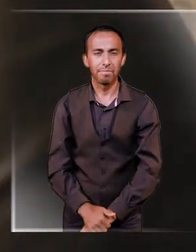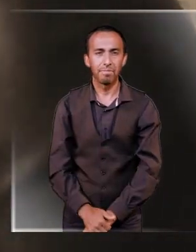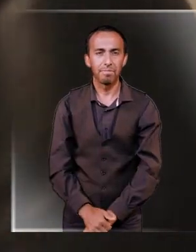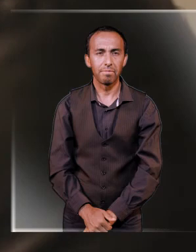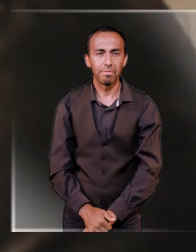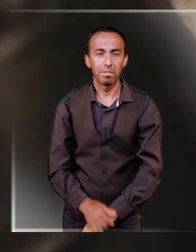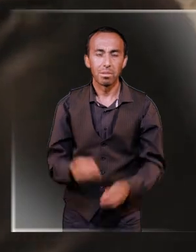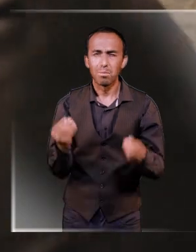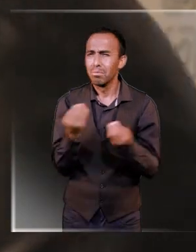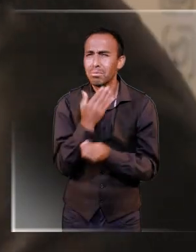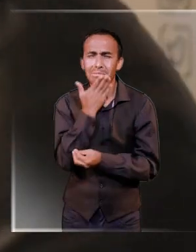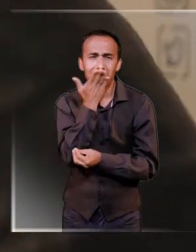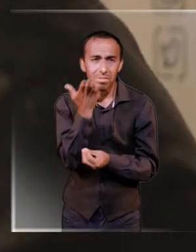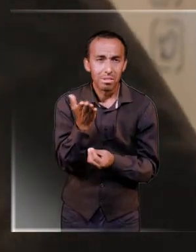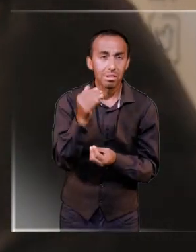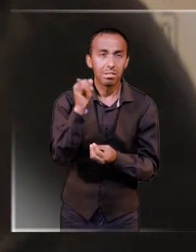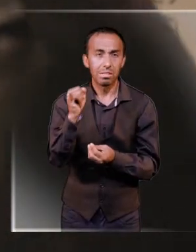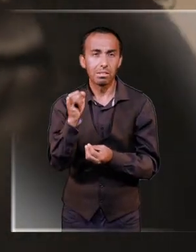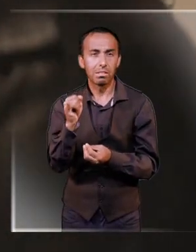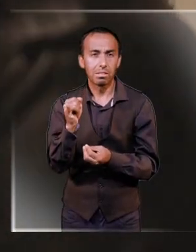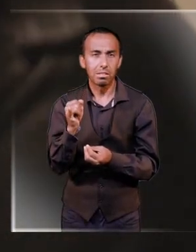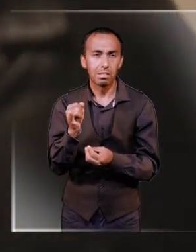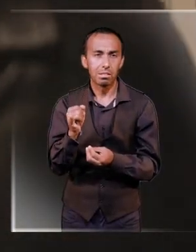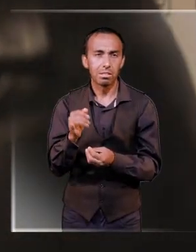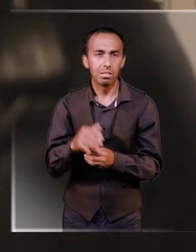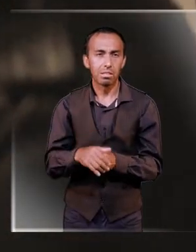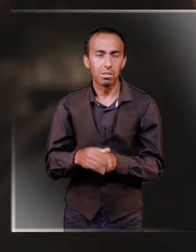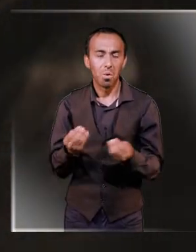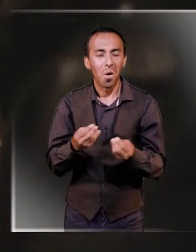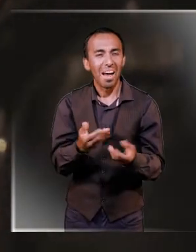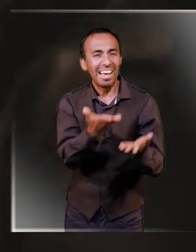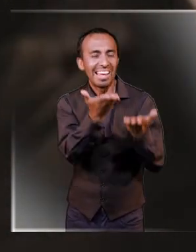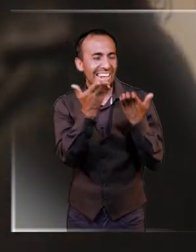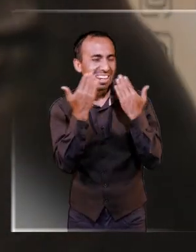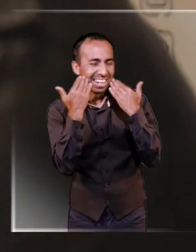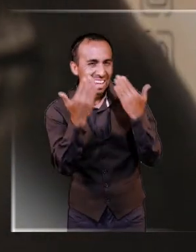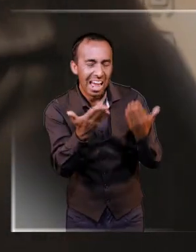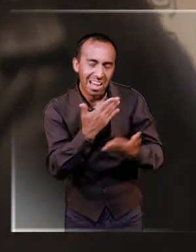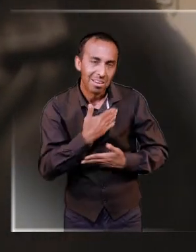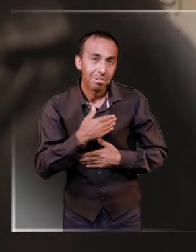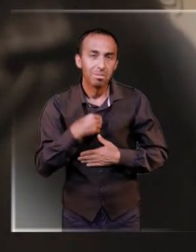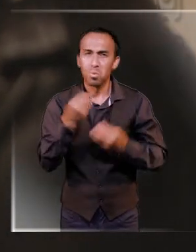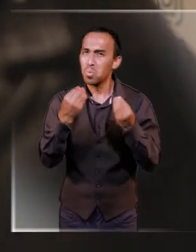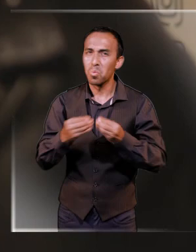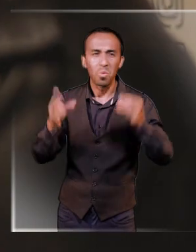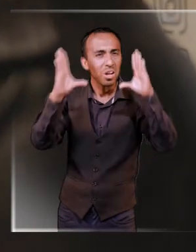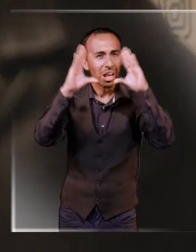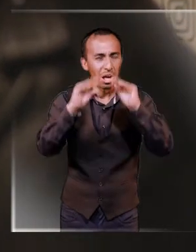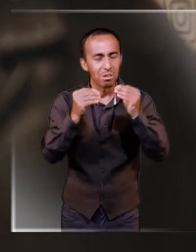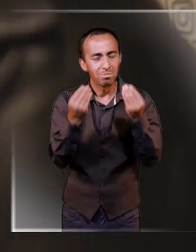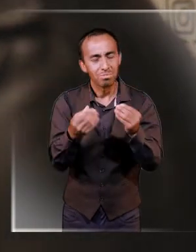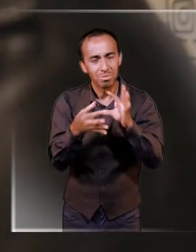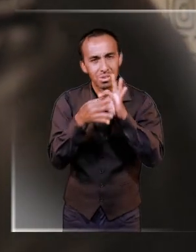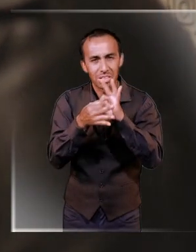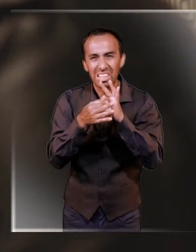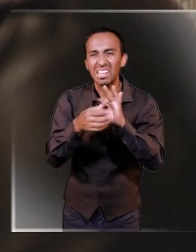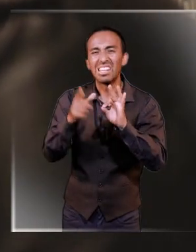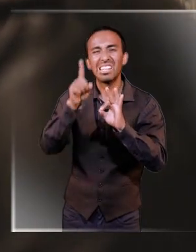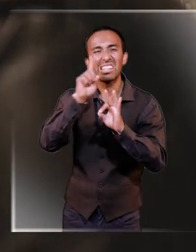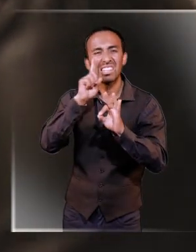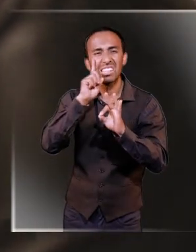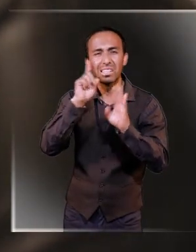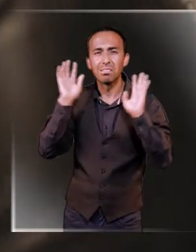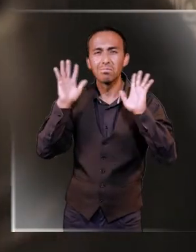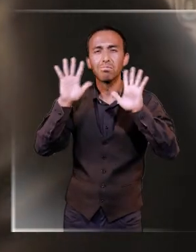Muchas gracias. Hola, hola, hace mucho frío. Sí, uy, qué excelente regalo llegó. Muy bien.